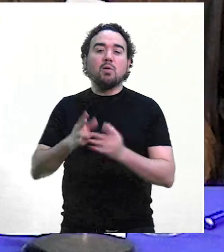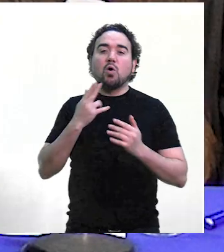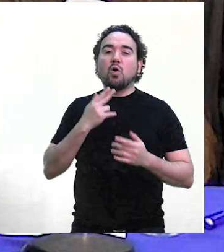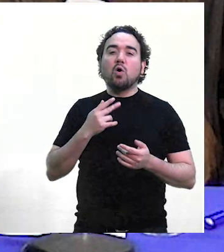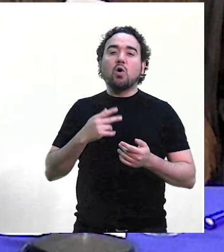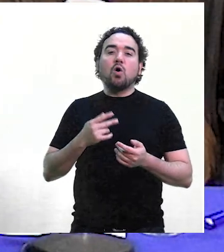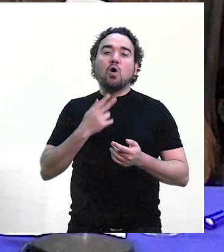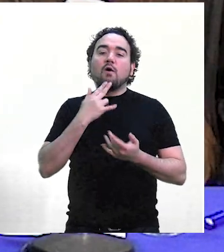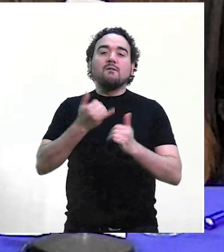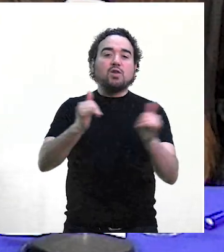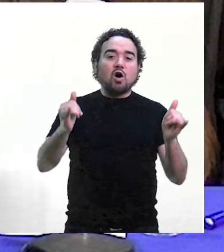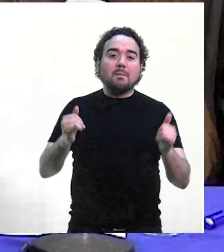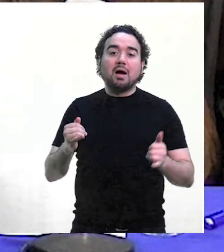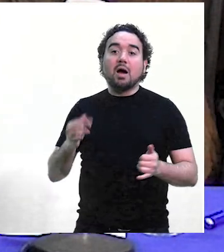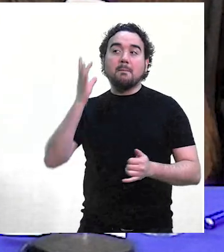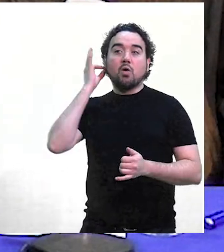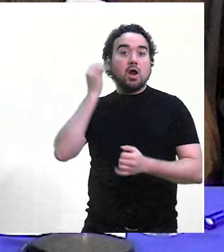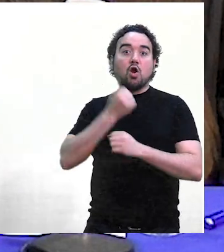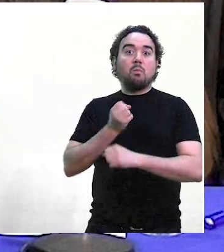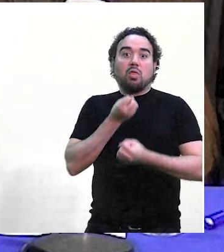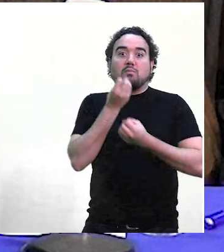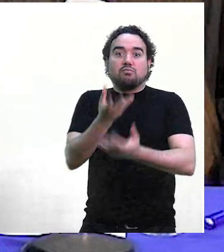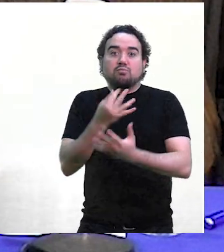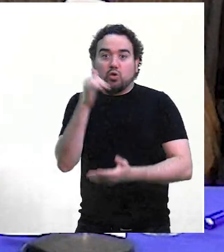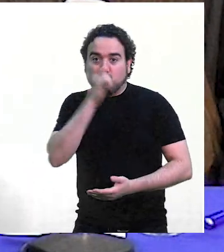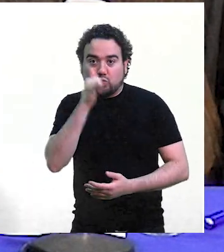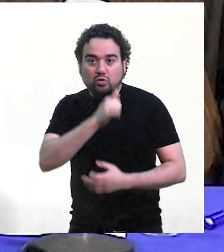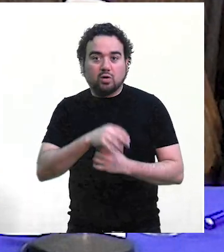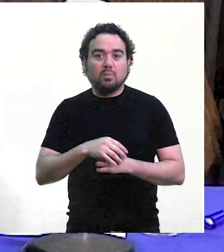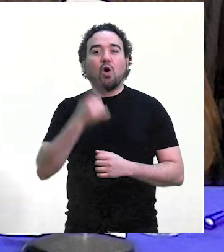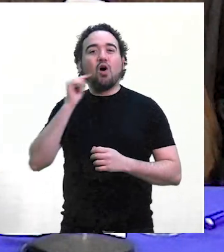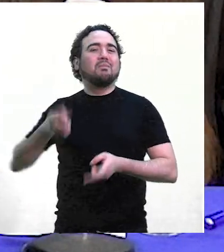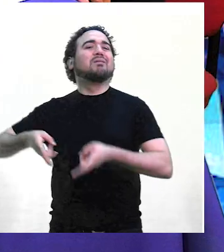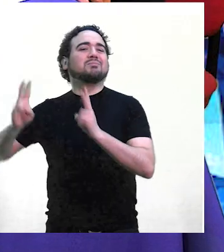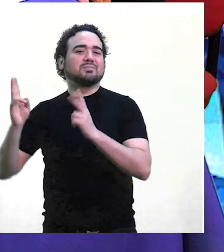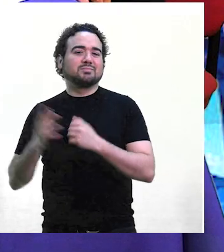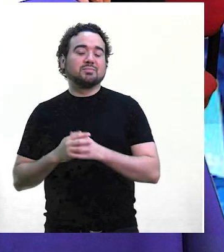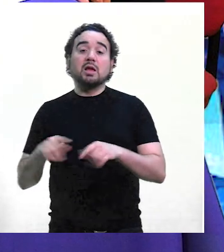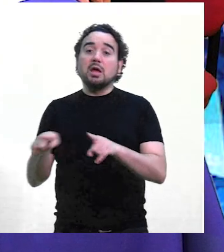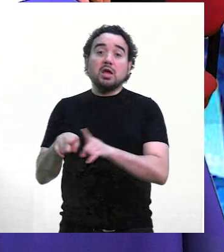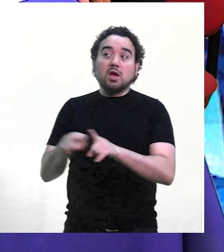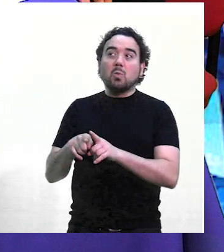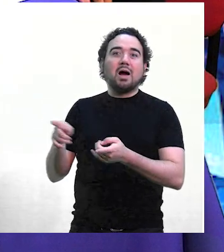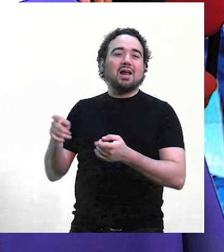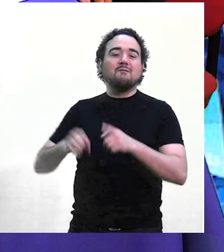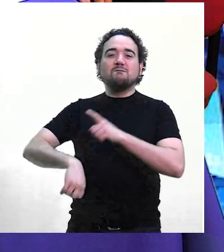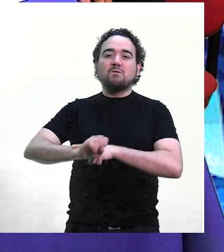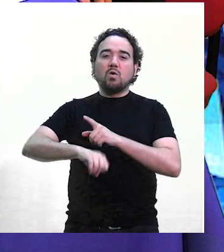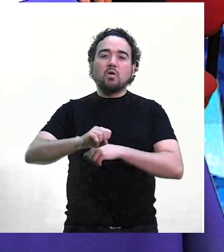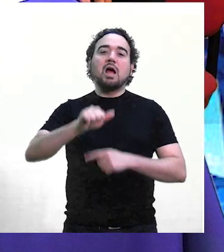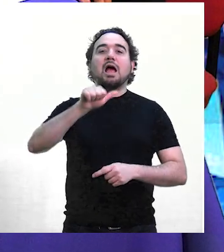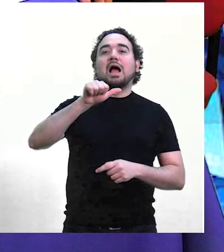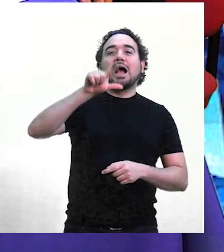decía, yo no puedo decir groserías. Claro. Pero a los hombres no se les cuestiona. Pero como mujer sí se te La cuestiona. misma lógica del futbolista, pues, ya que conocemos a